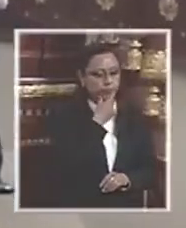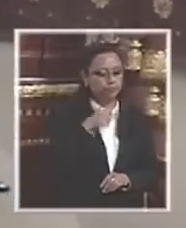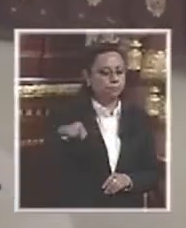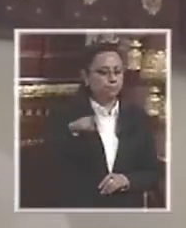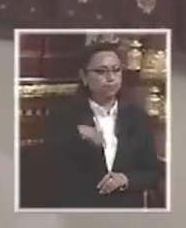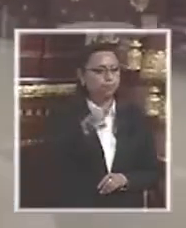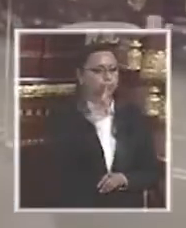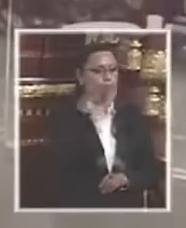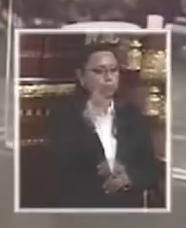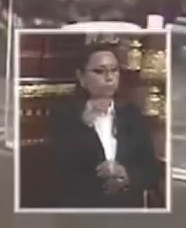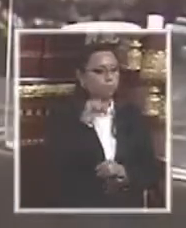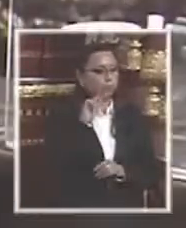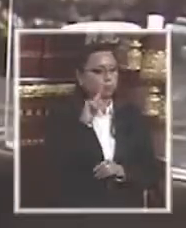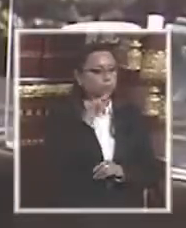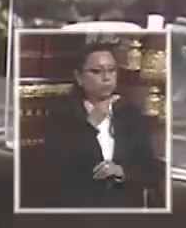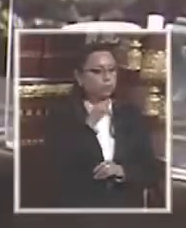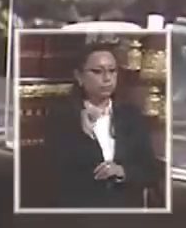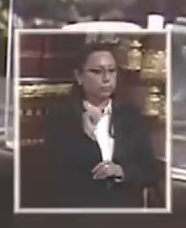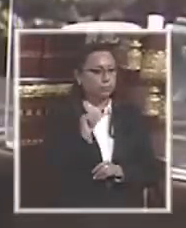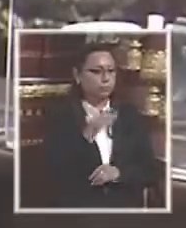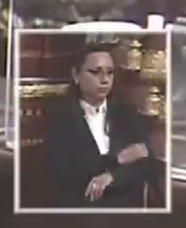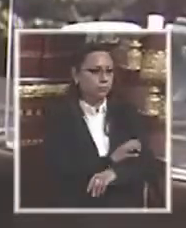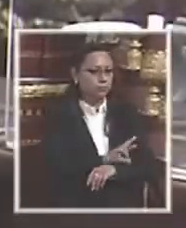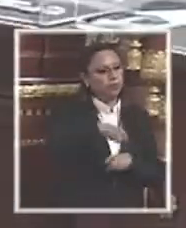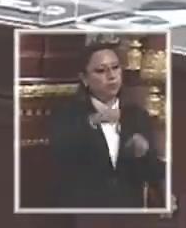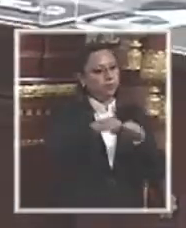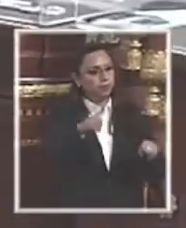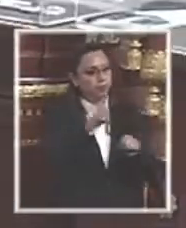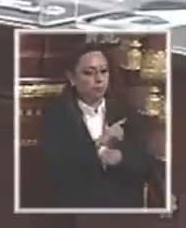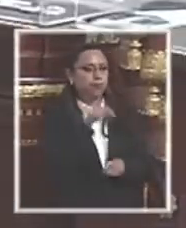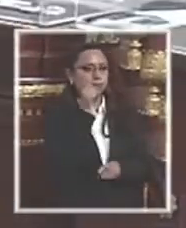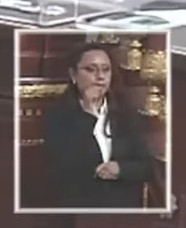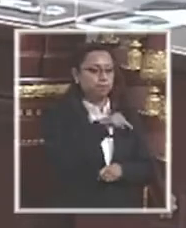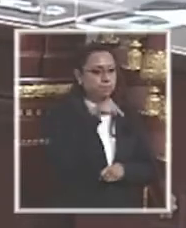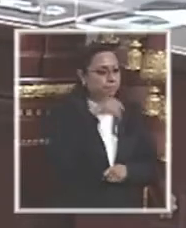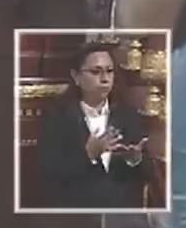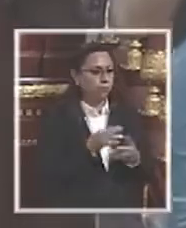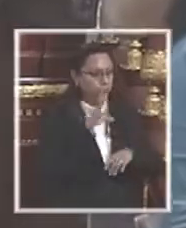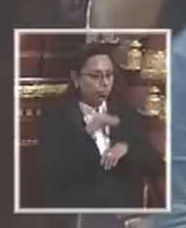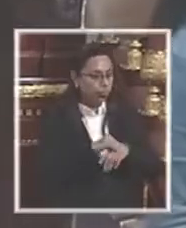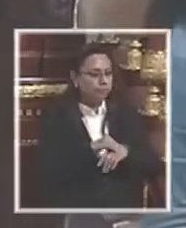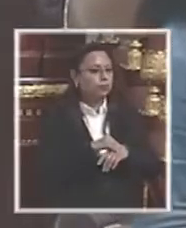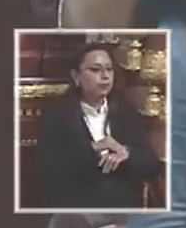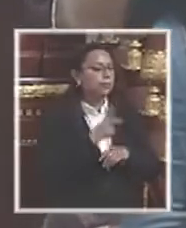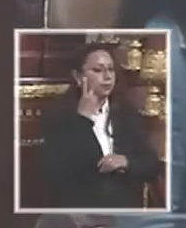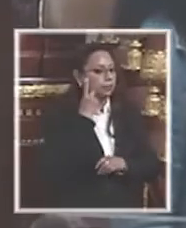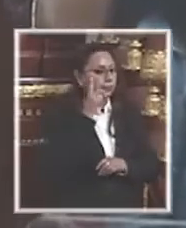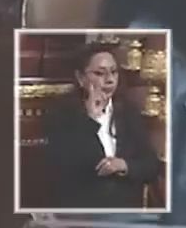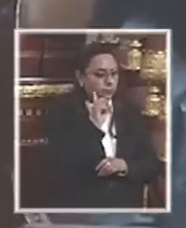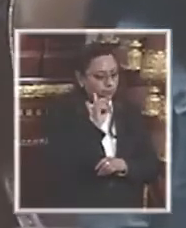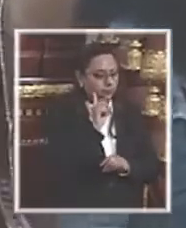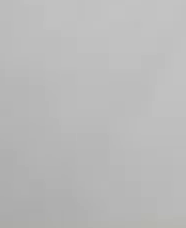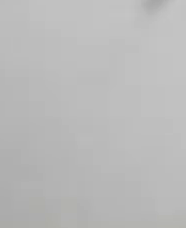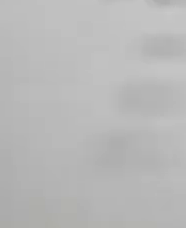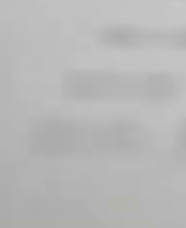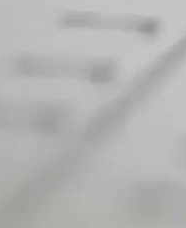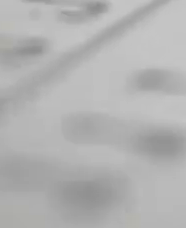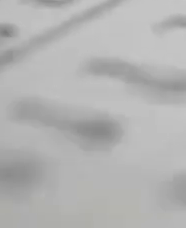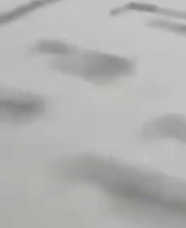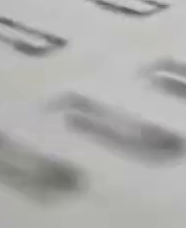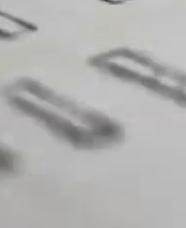fue aprobado por el Pleno y suscrito por legisladoras y legisladores de diversos grupos parlamentarios.